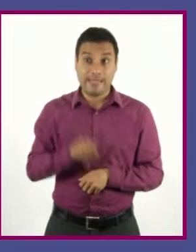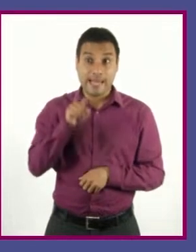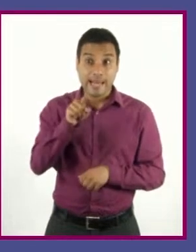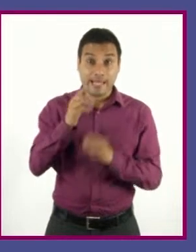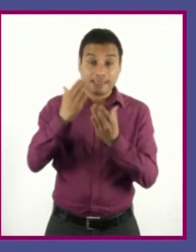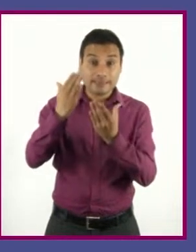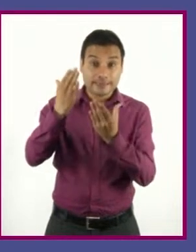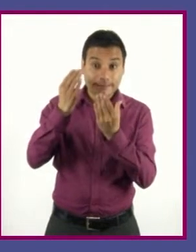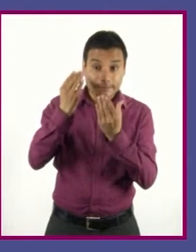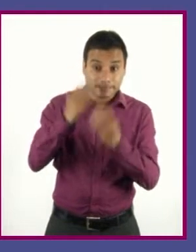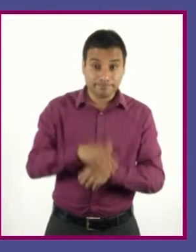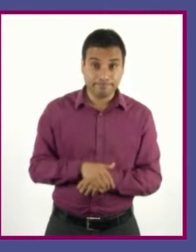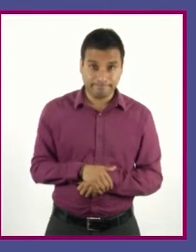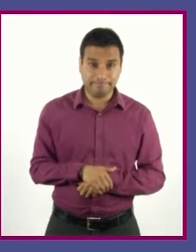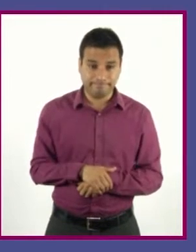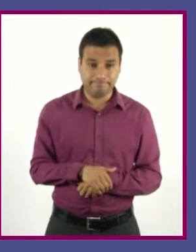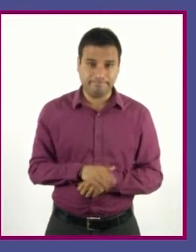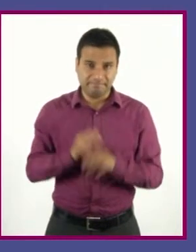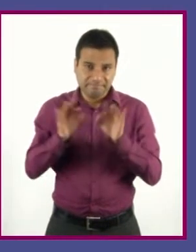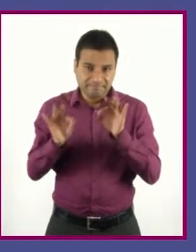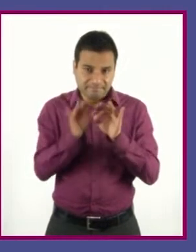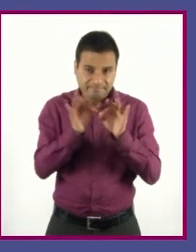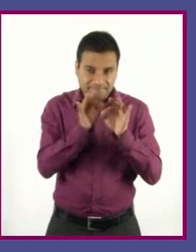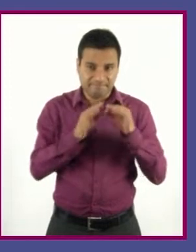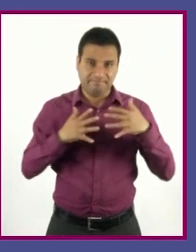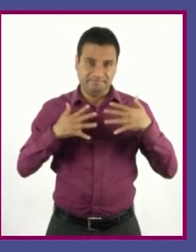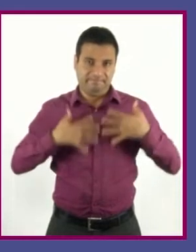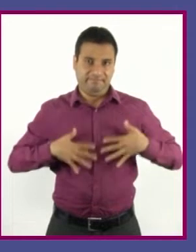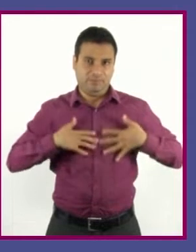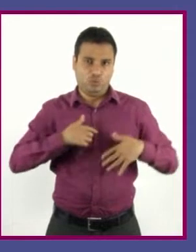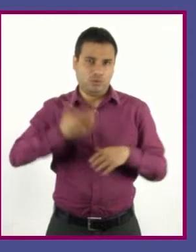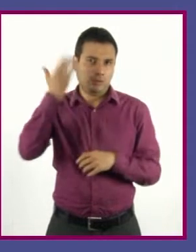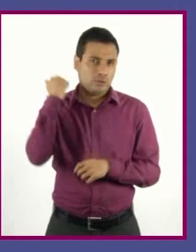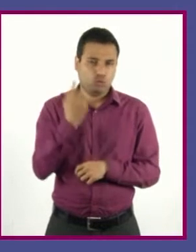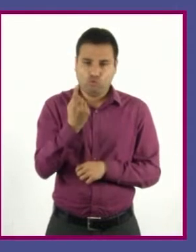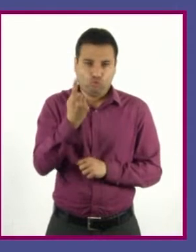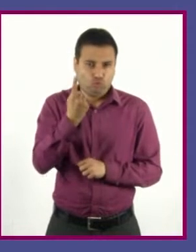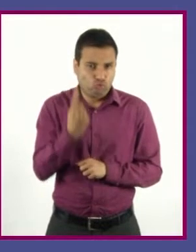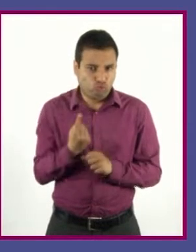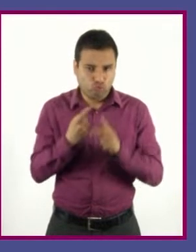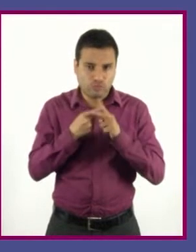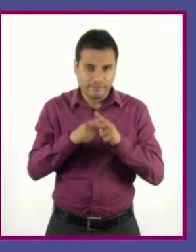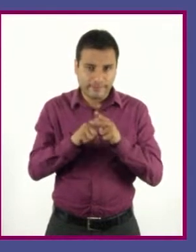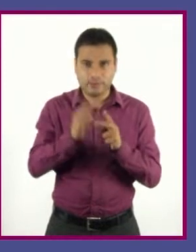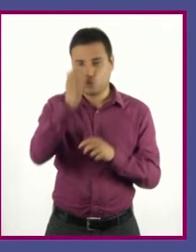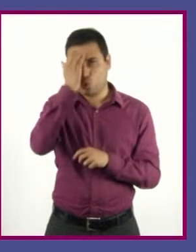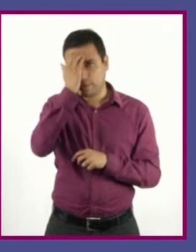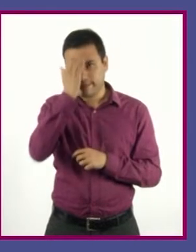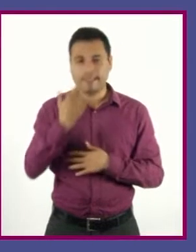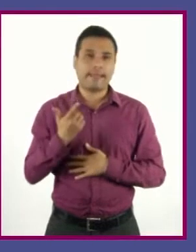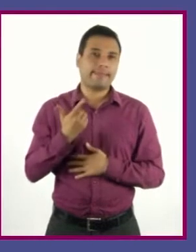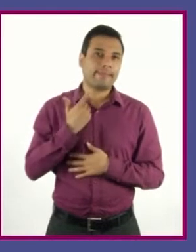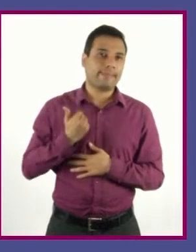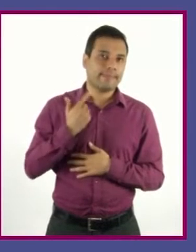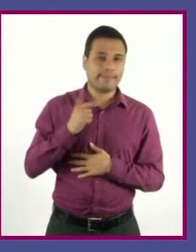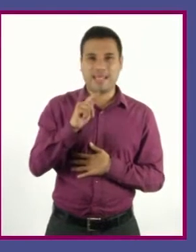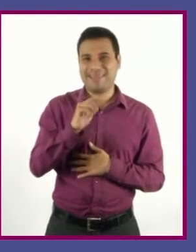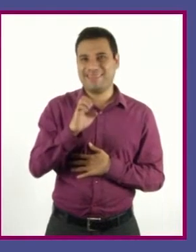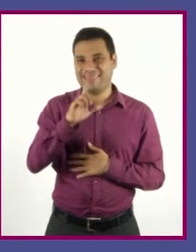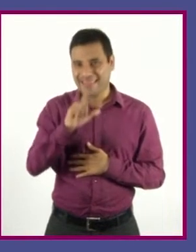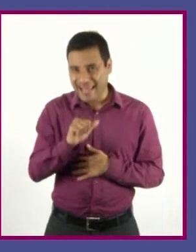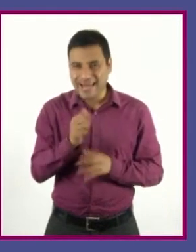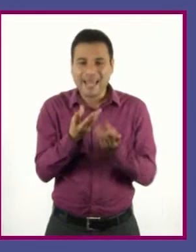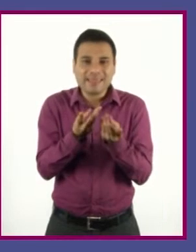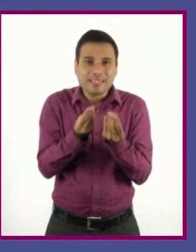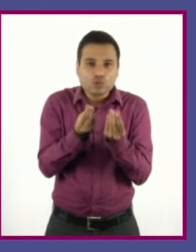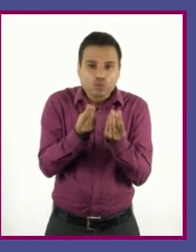de la sastrería. Pues como te comentaba, desde muy chico empecé a conocer las telas, a conocer las